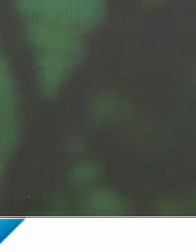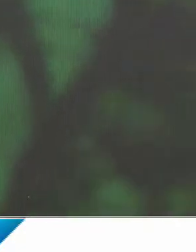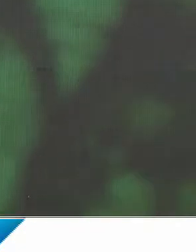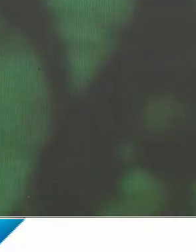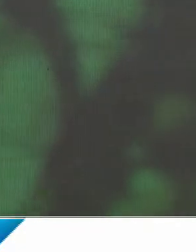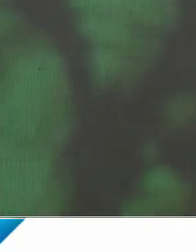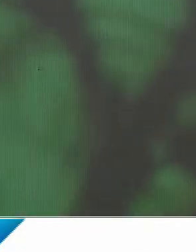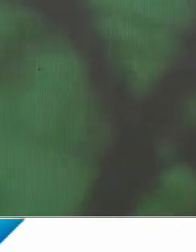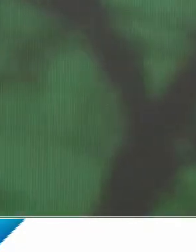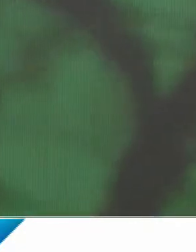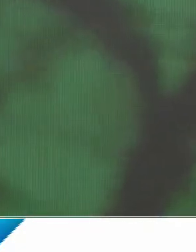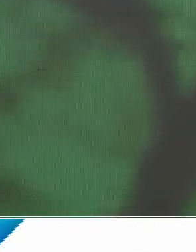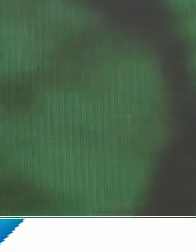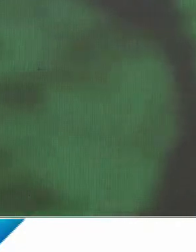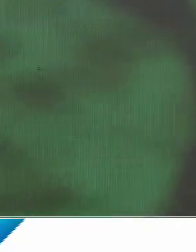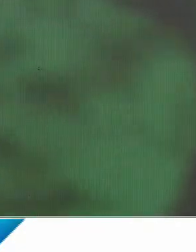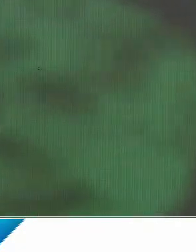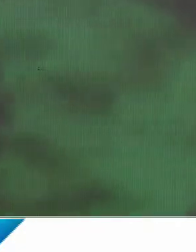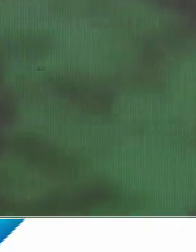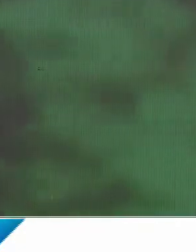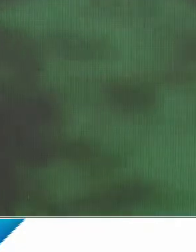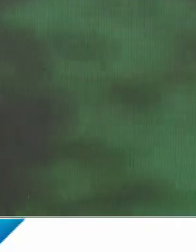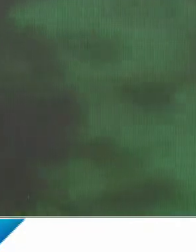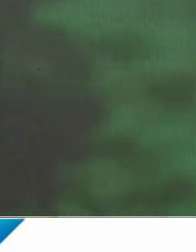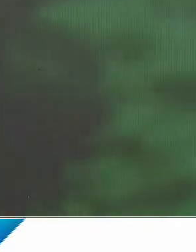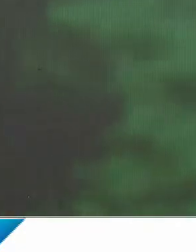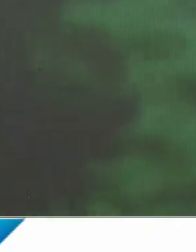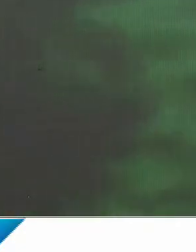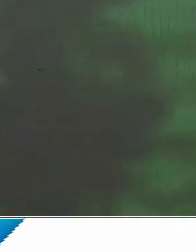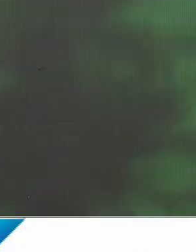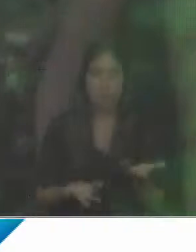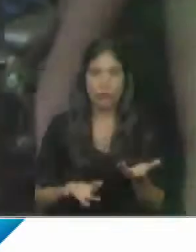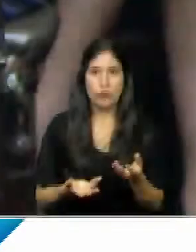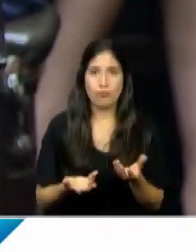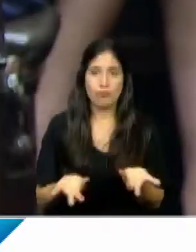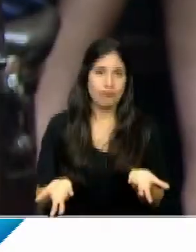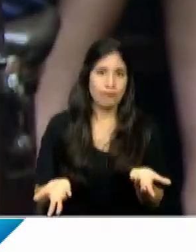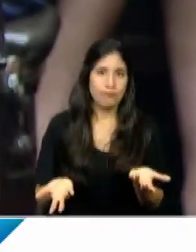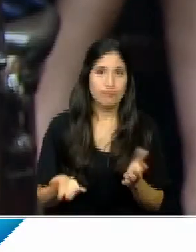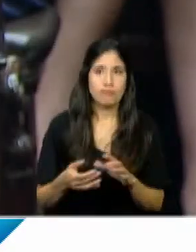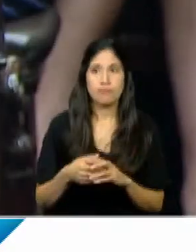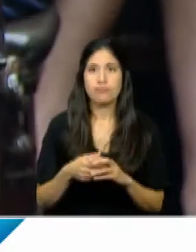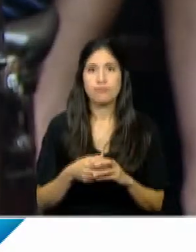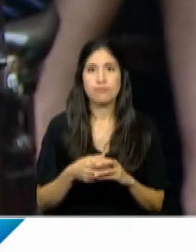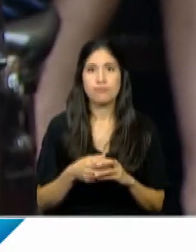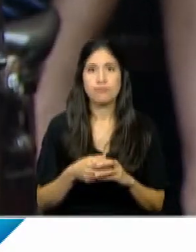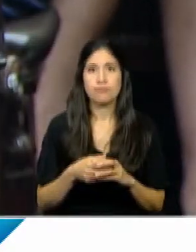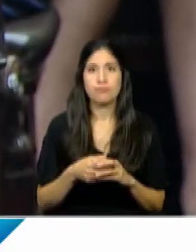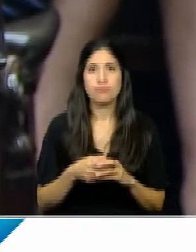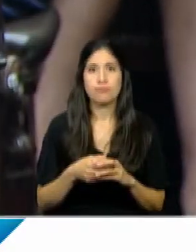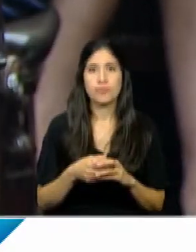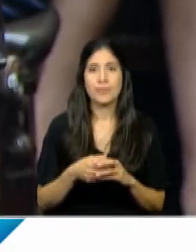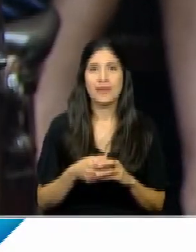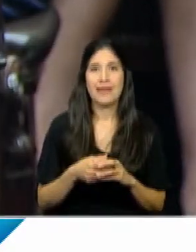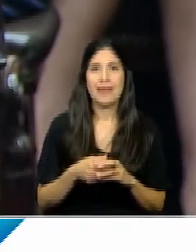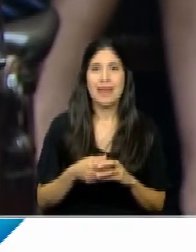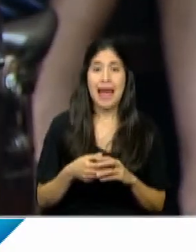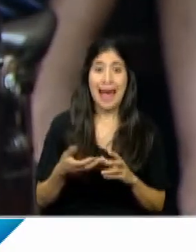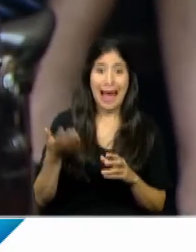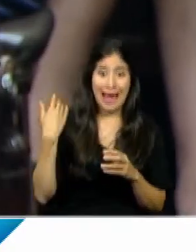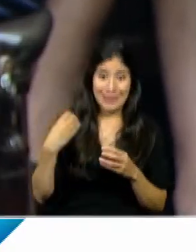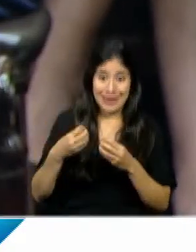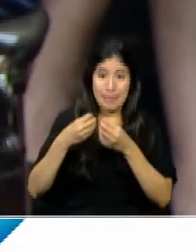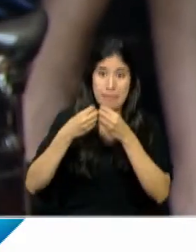limpia. Estamos hablando de Nicolás Mayoras. Desde que se impulsara esta ley de